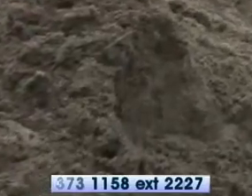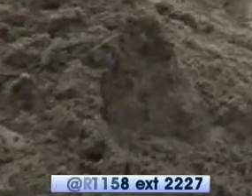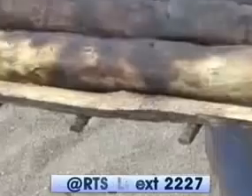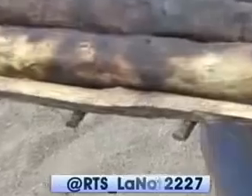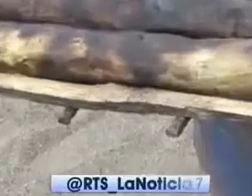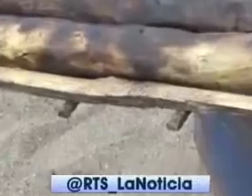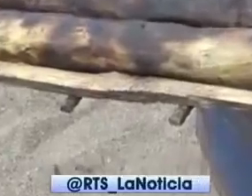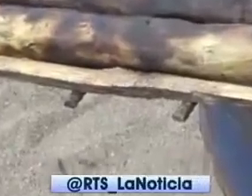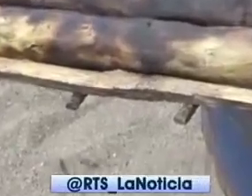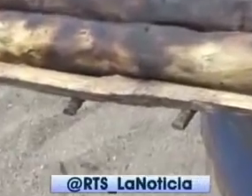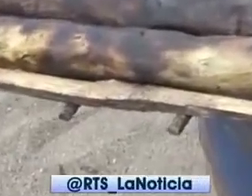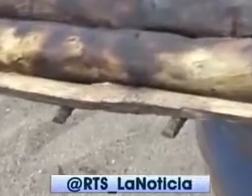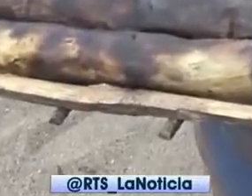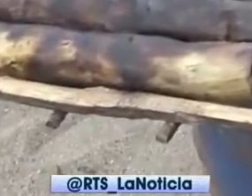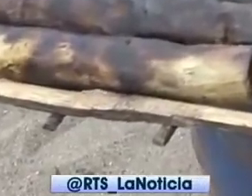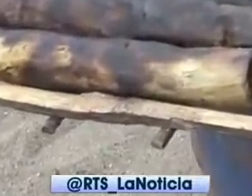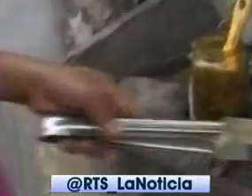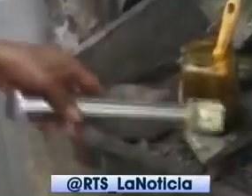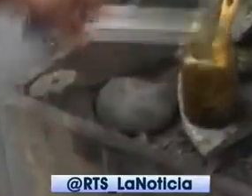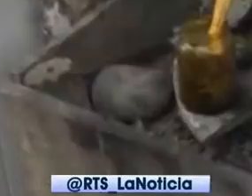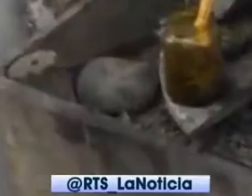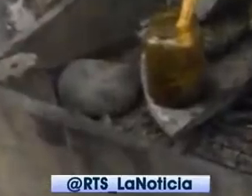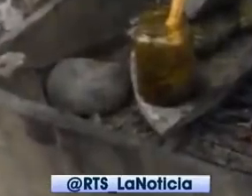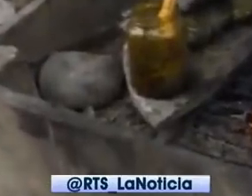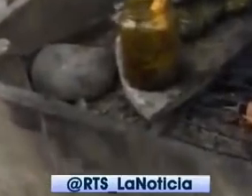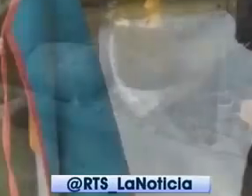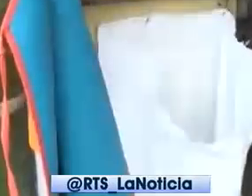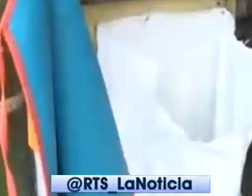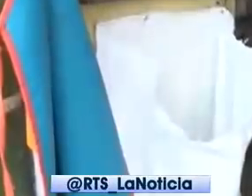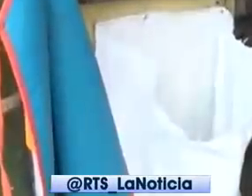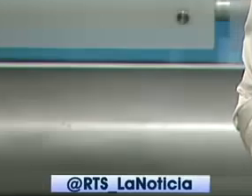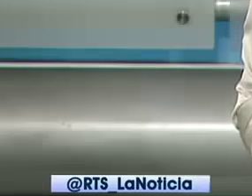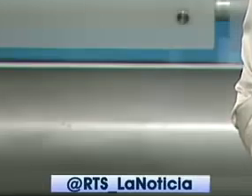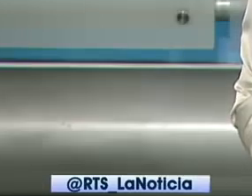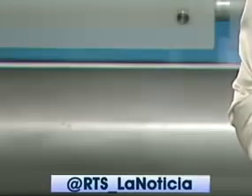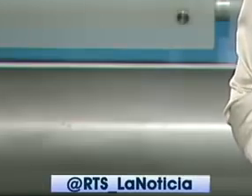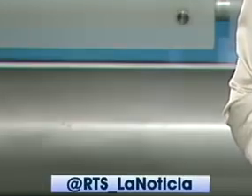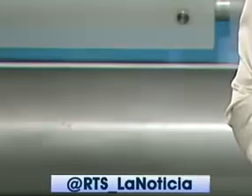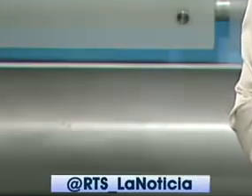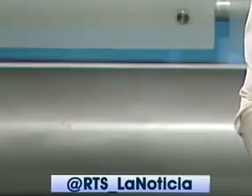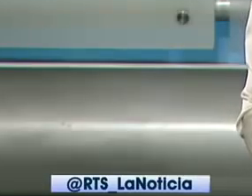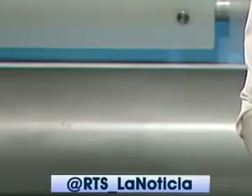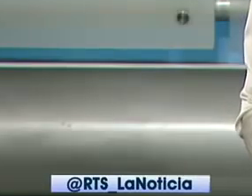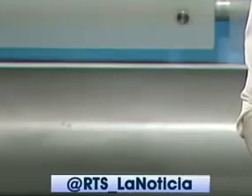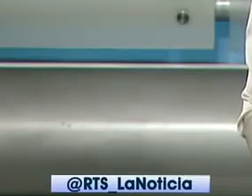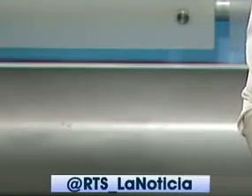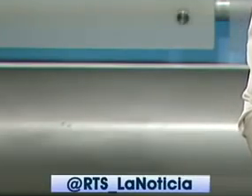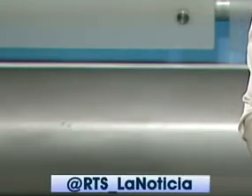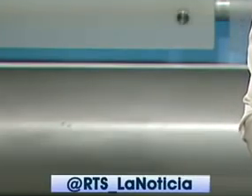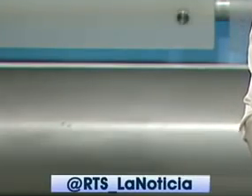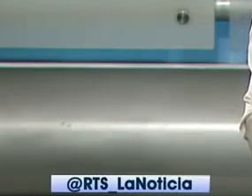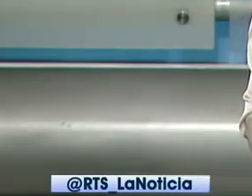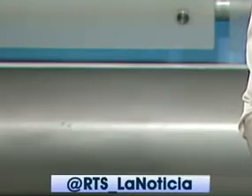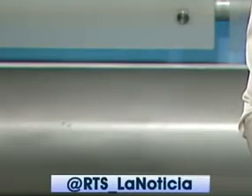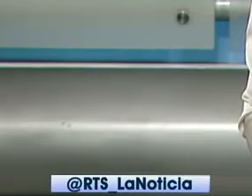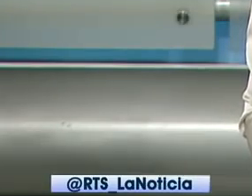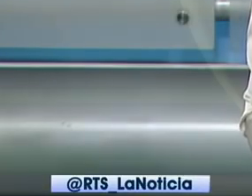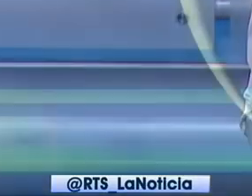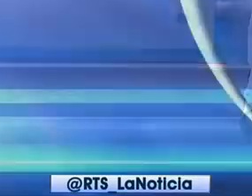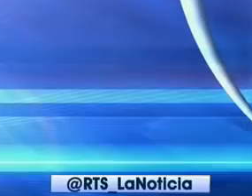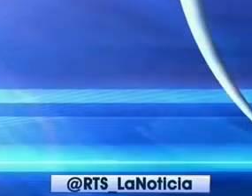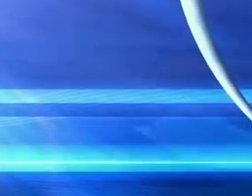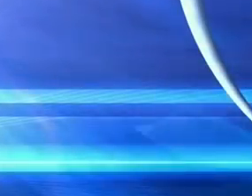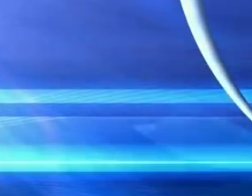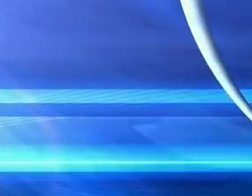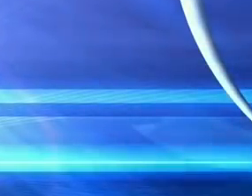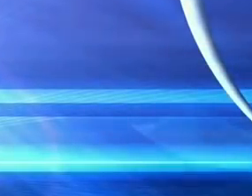enamorará. Desde Los Ríos, informó Odette Camacho. Amigos, así finalizamos. Enseguida Copa. Buenas noches.